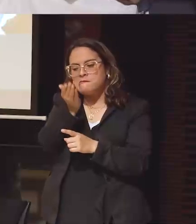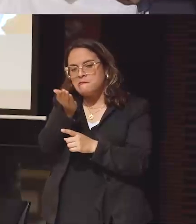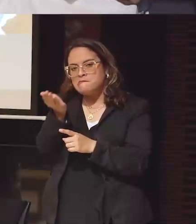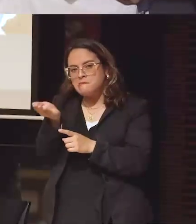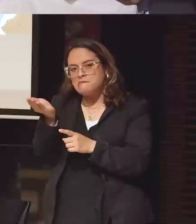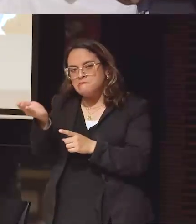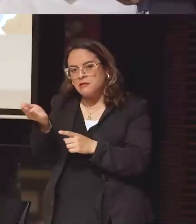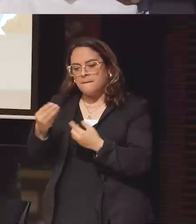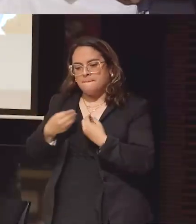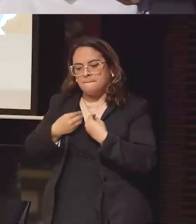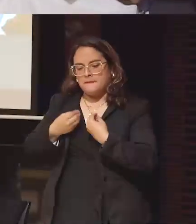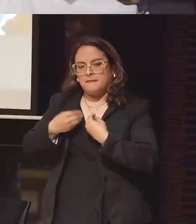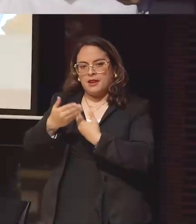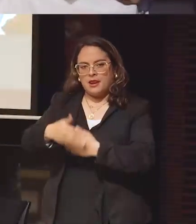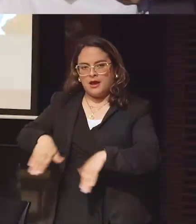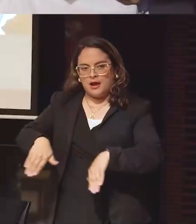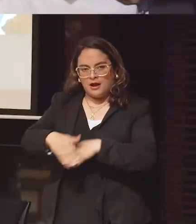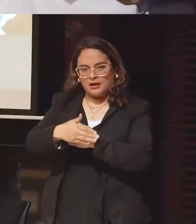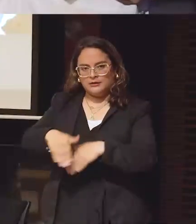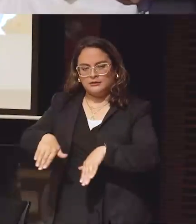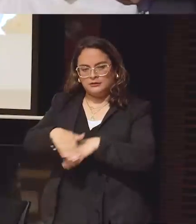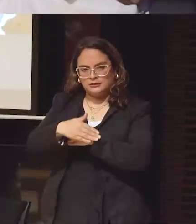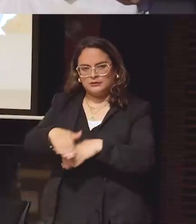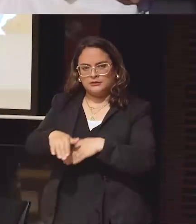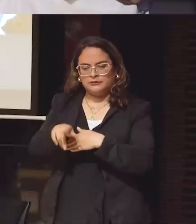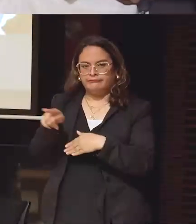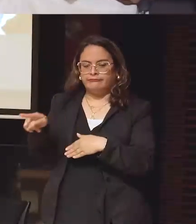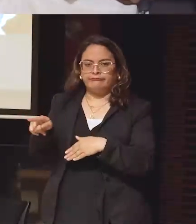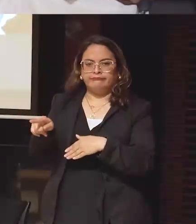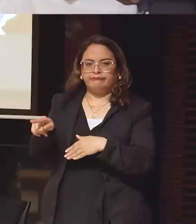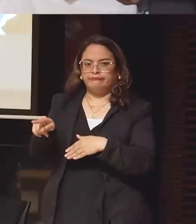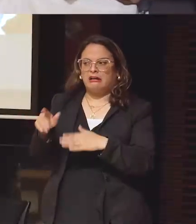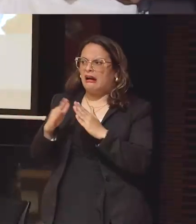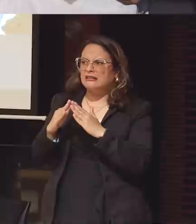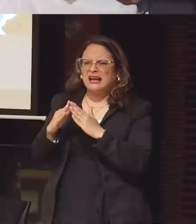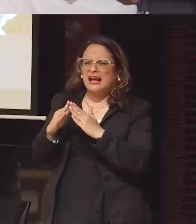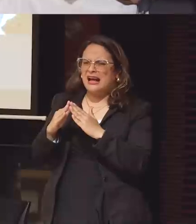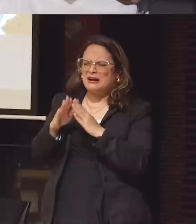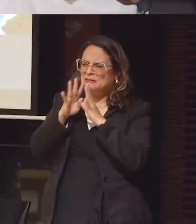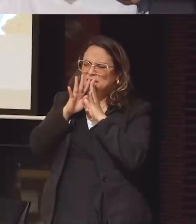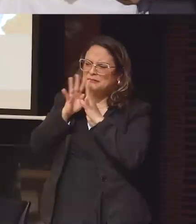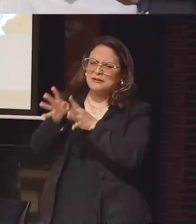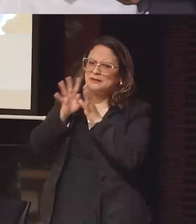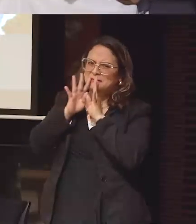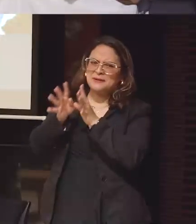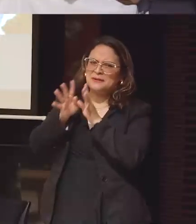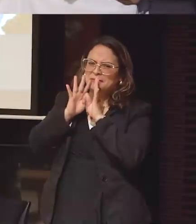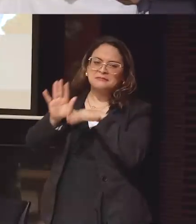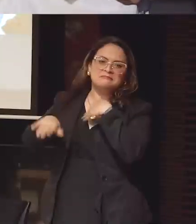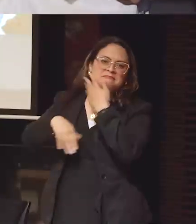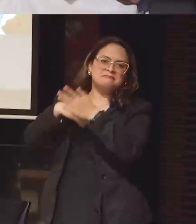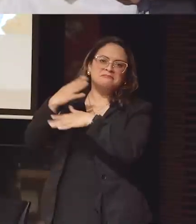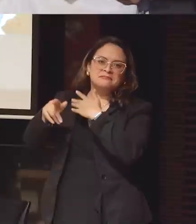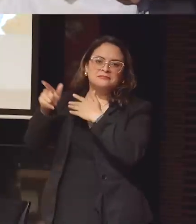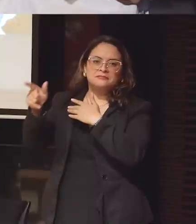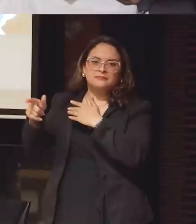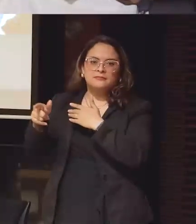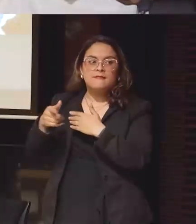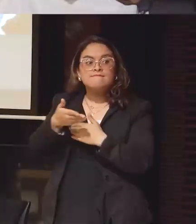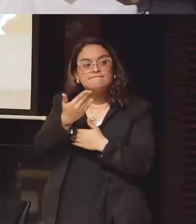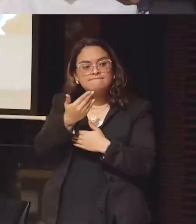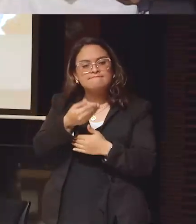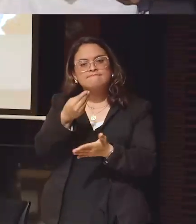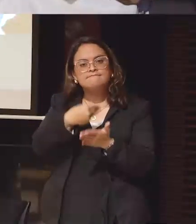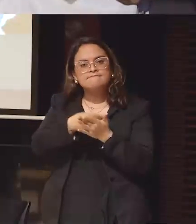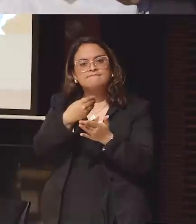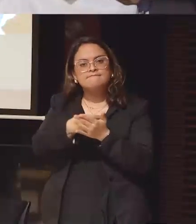habitabilidad de calles, empiezan a volver estas edificaciones que son abandonadas por muchas familias pagadiarios, y los que no eran pagadiarios también eran